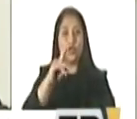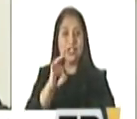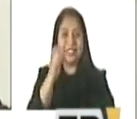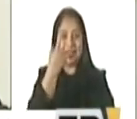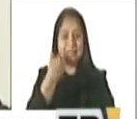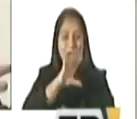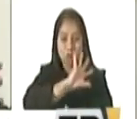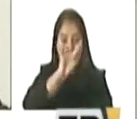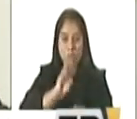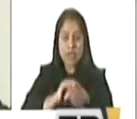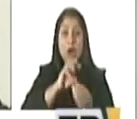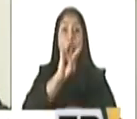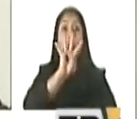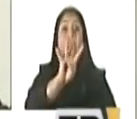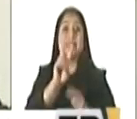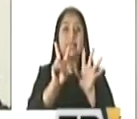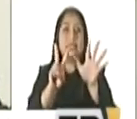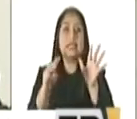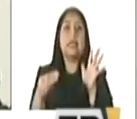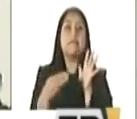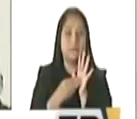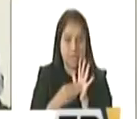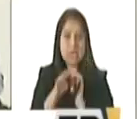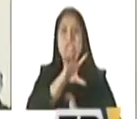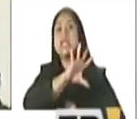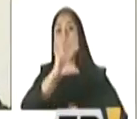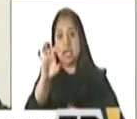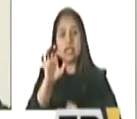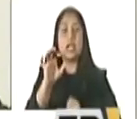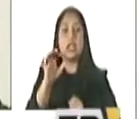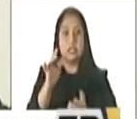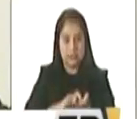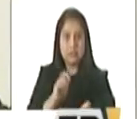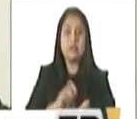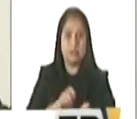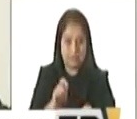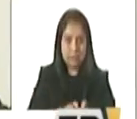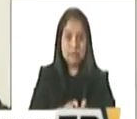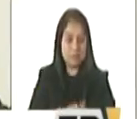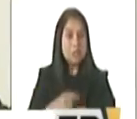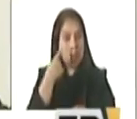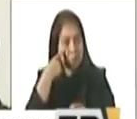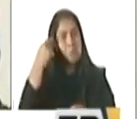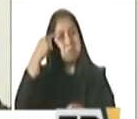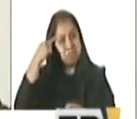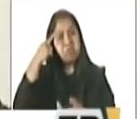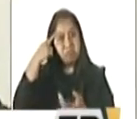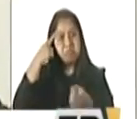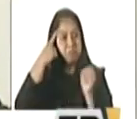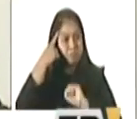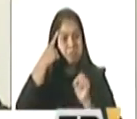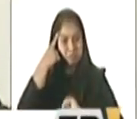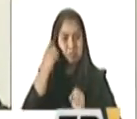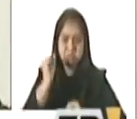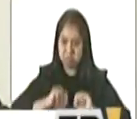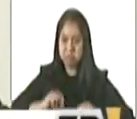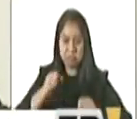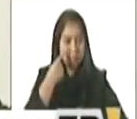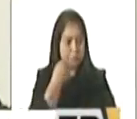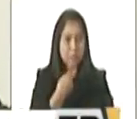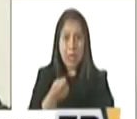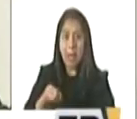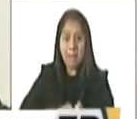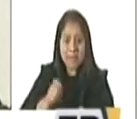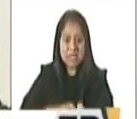de 47.500 pruebas con los que calculamos nosotros podemos masificar la cantidad de